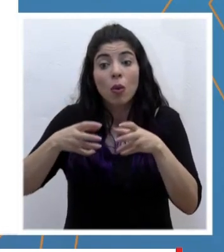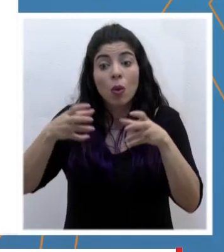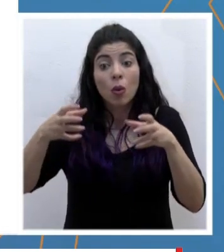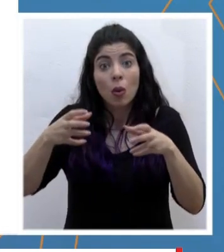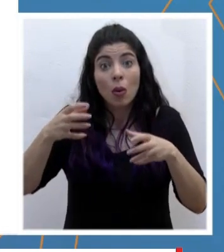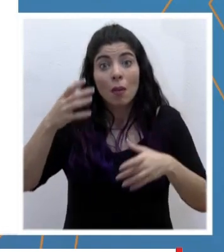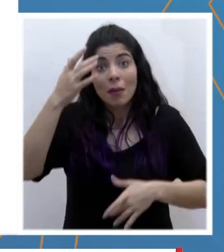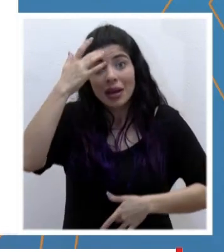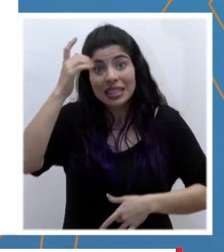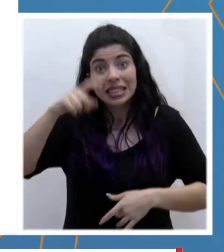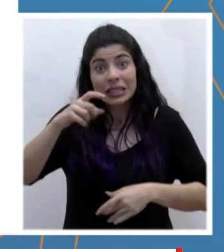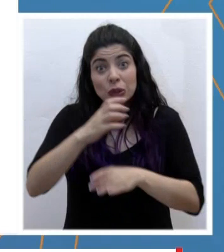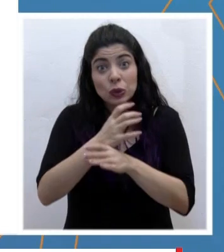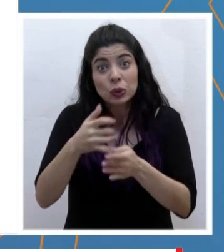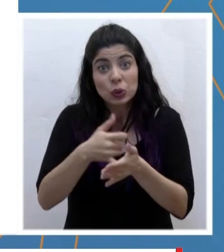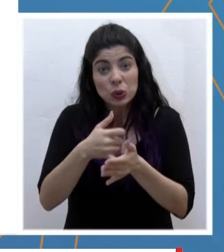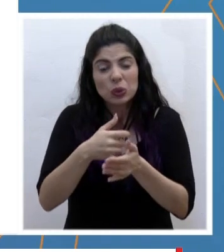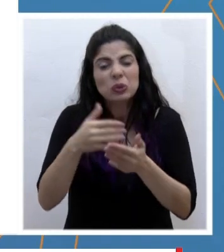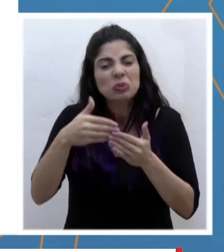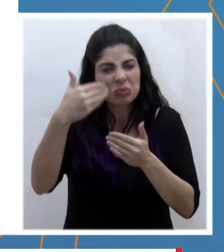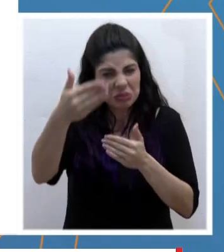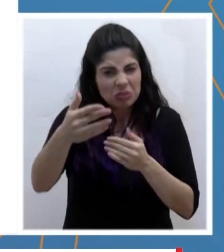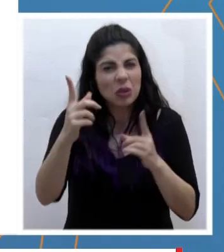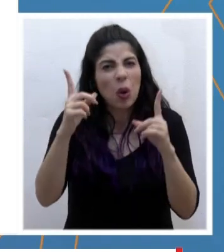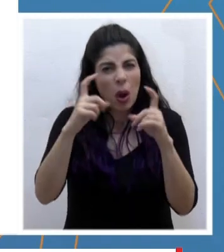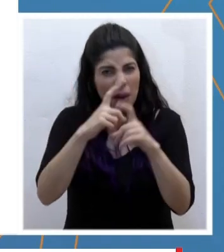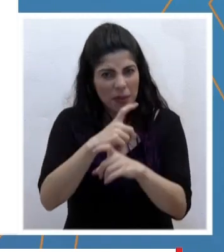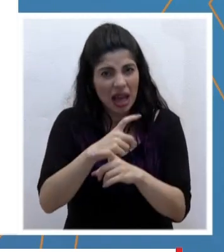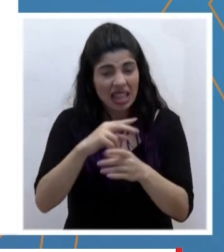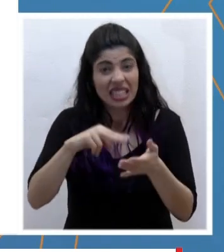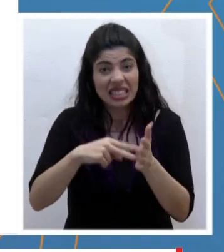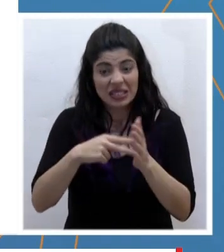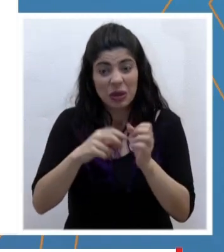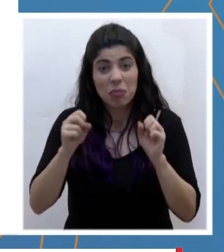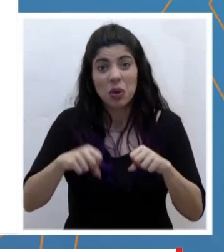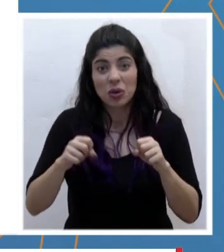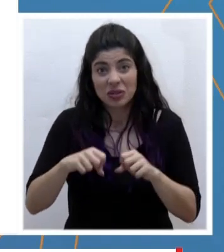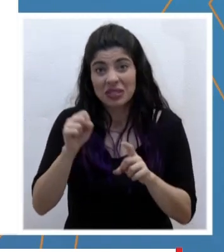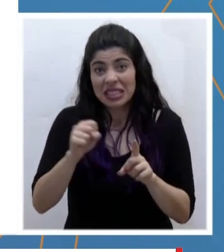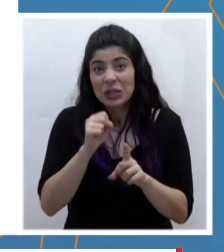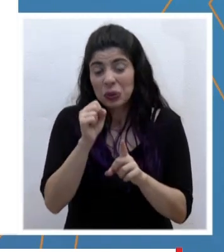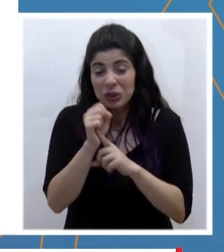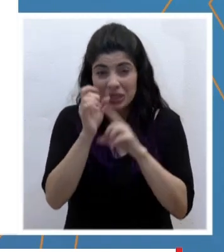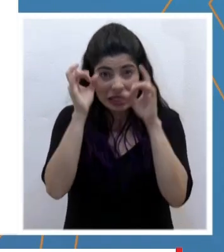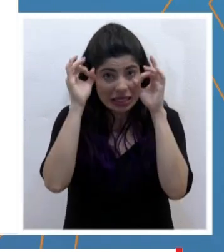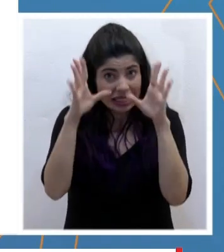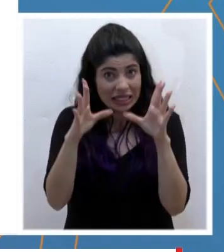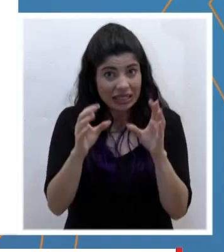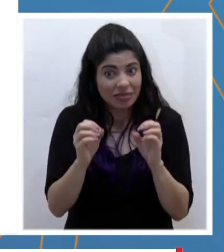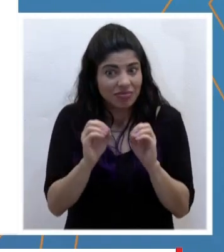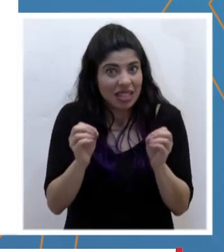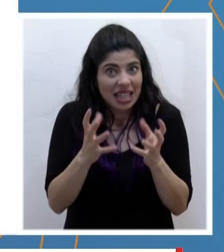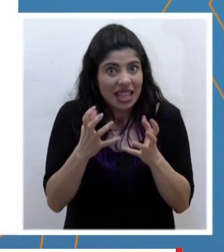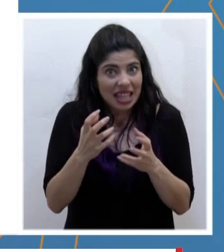requieren cuidados críticos, el panorama se complica y podemos enfrentarnos a un escenario catastrófico que nadie quiere